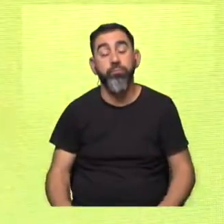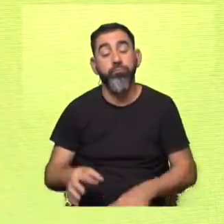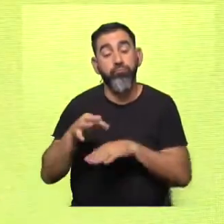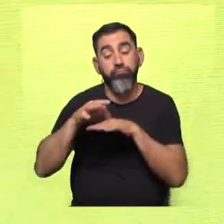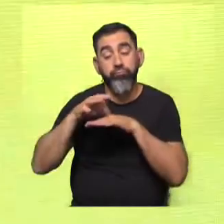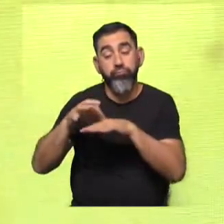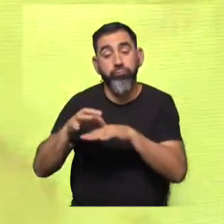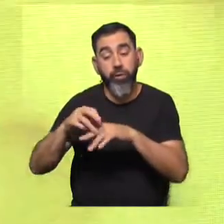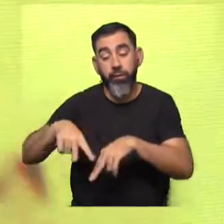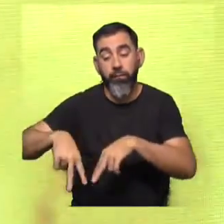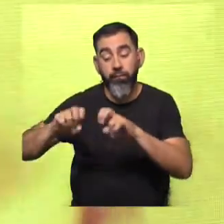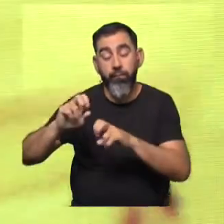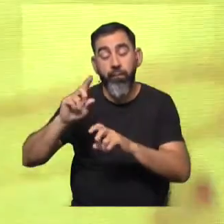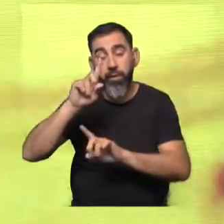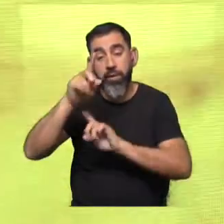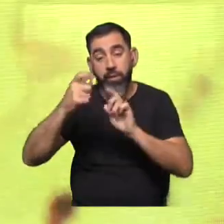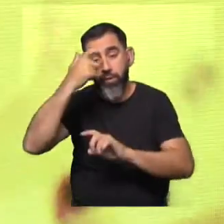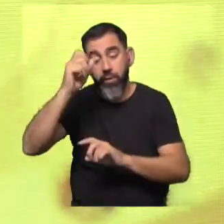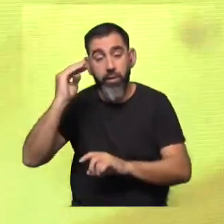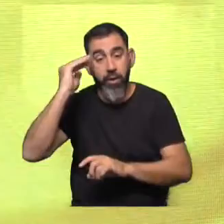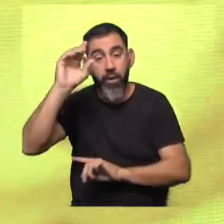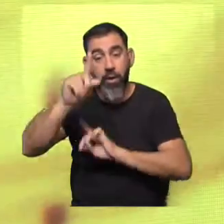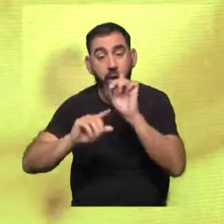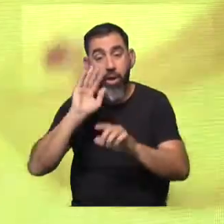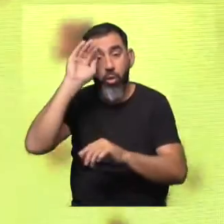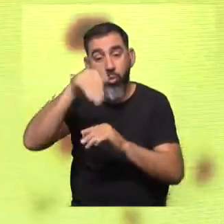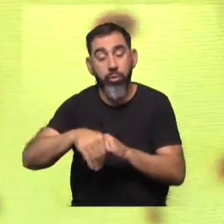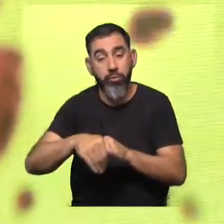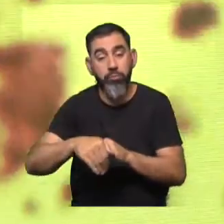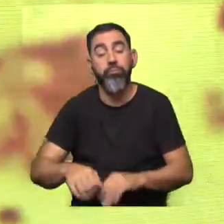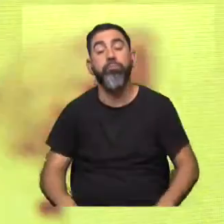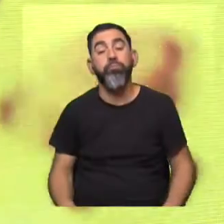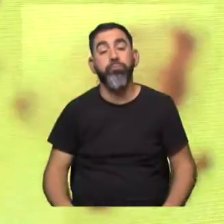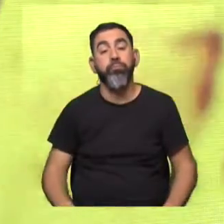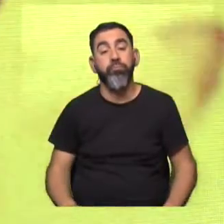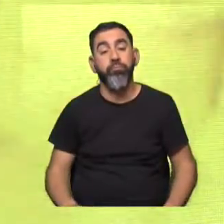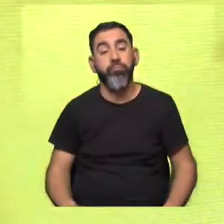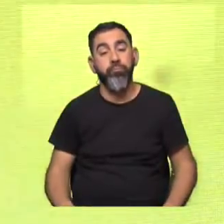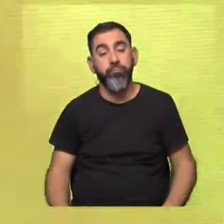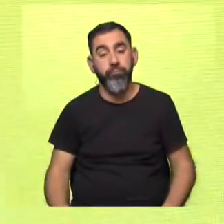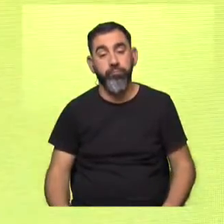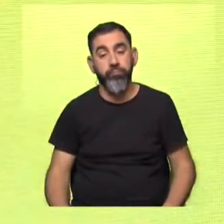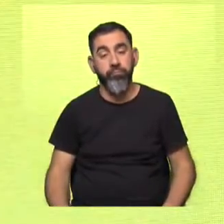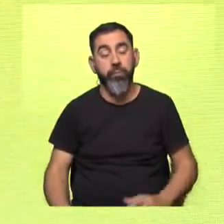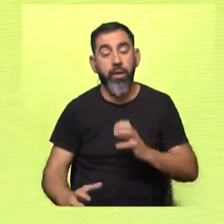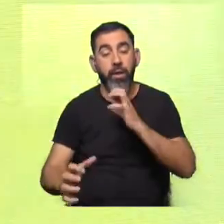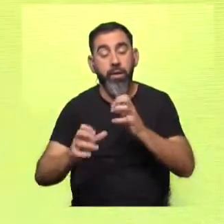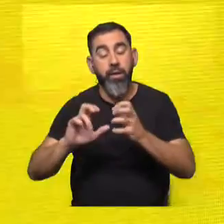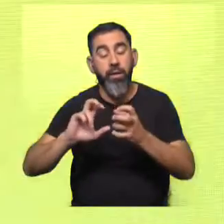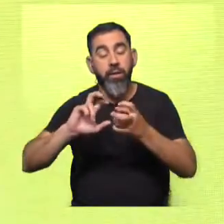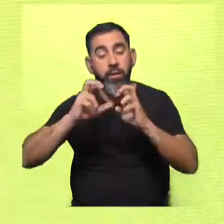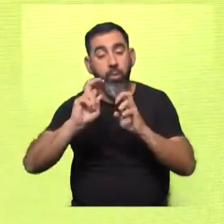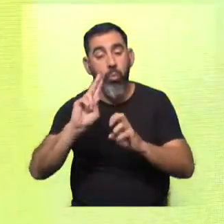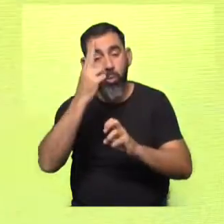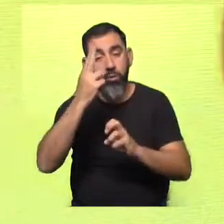tutoría de una investigadora de Facultad de Ciencias de la Universidad de la República, Ethel Morales. Pero no nos adelantemos, energía geotérmica en Uruguay